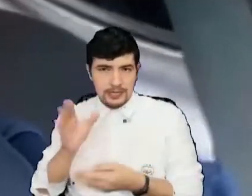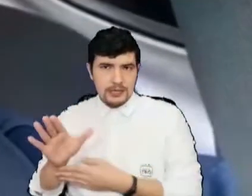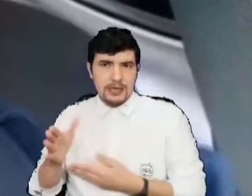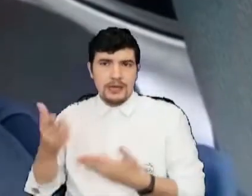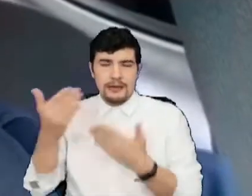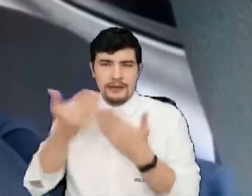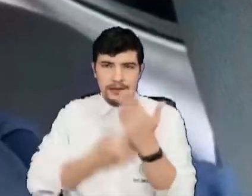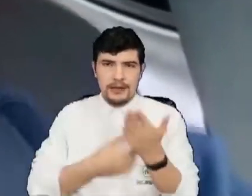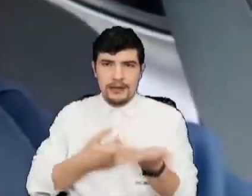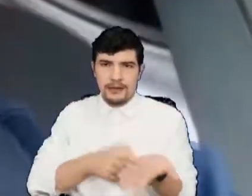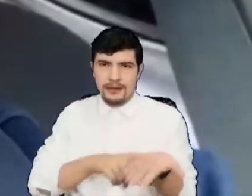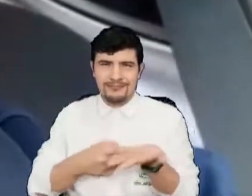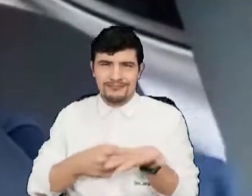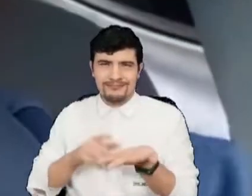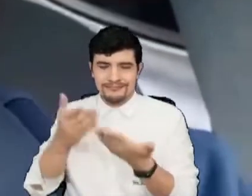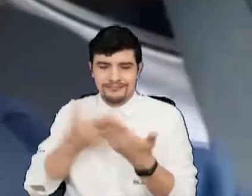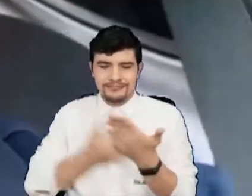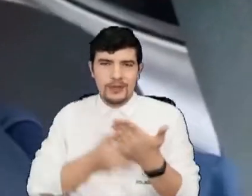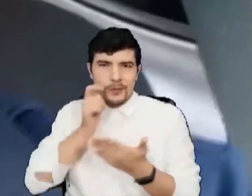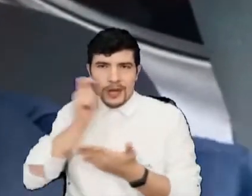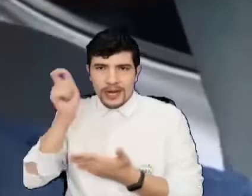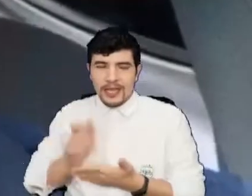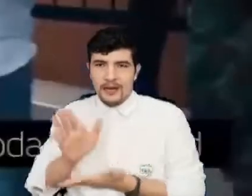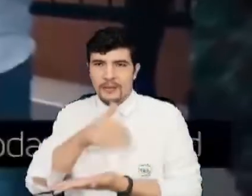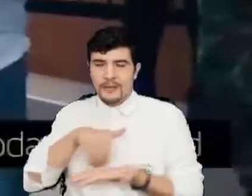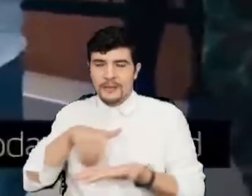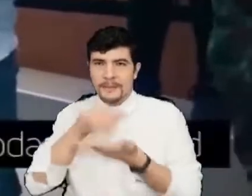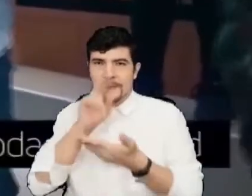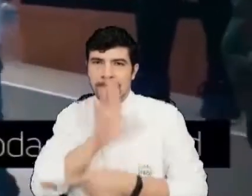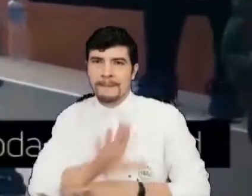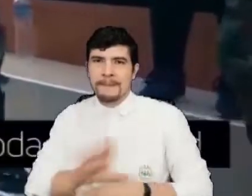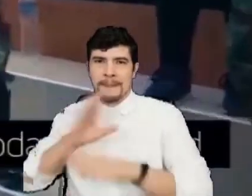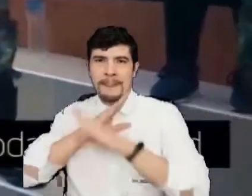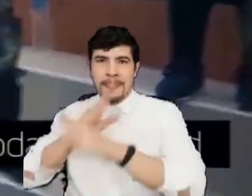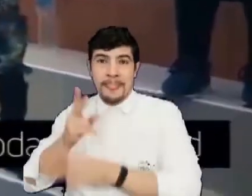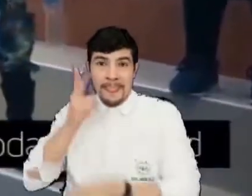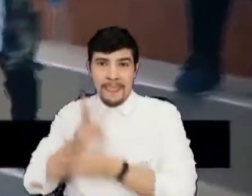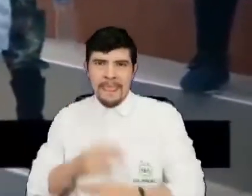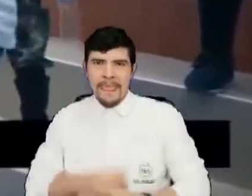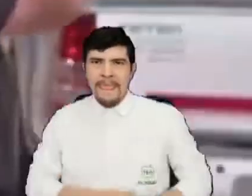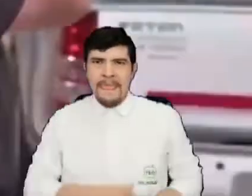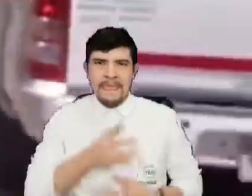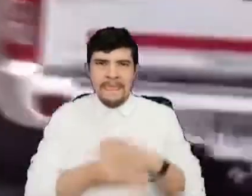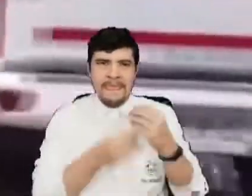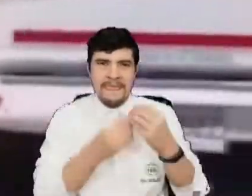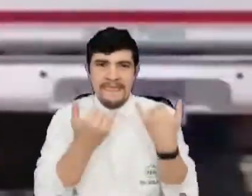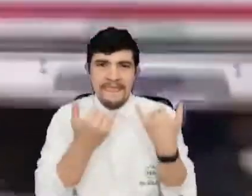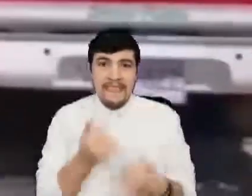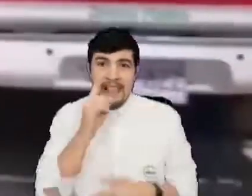estandarizado humanitario de la Unidad Nacional de Gestión del Riesgo. Con el anuncio del nuevo periodo de aislamiento